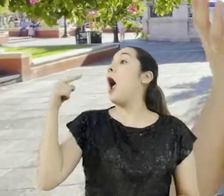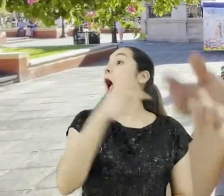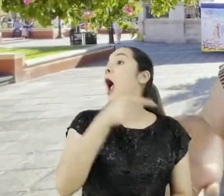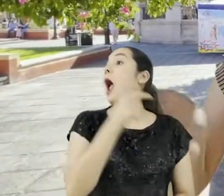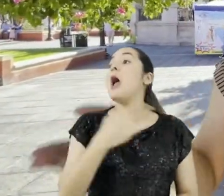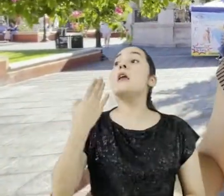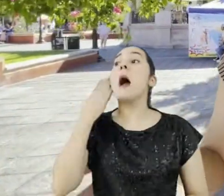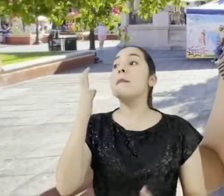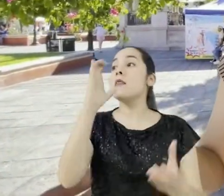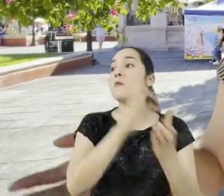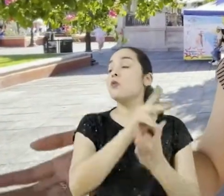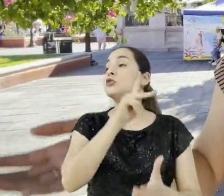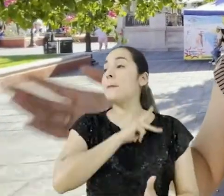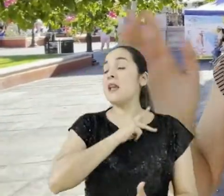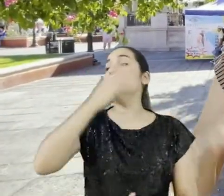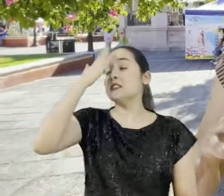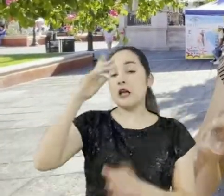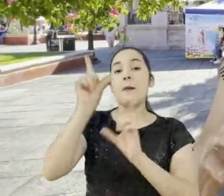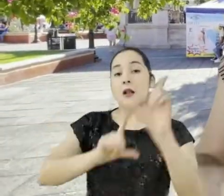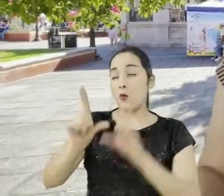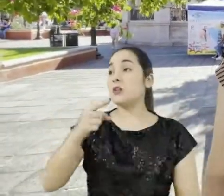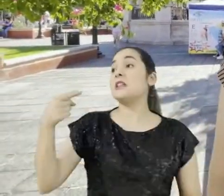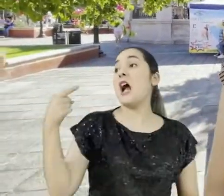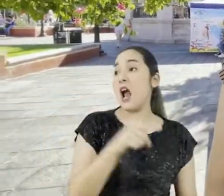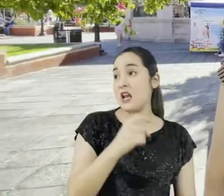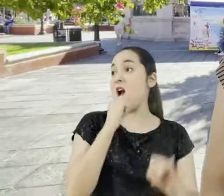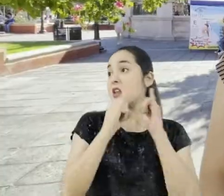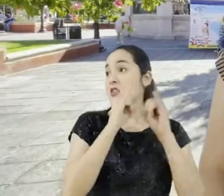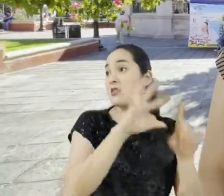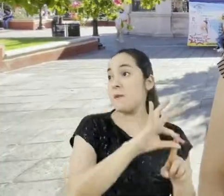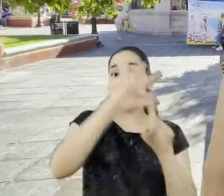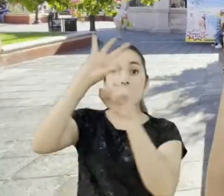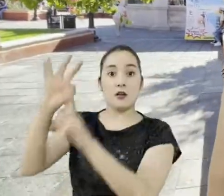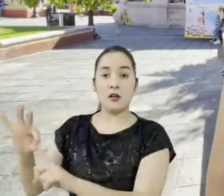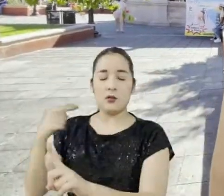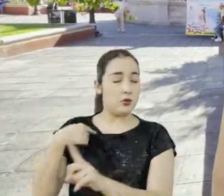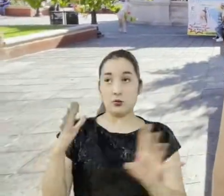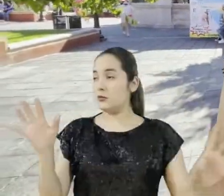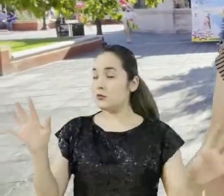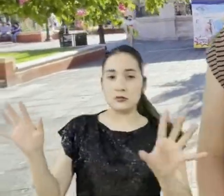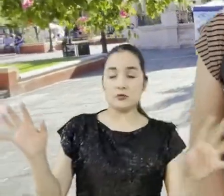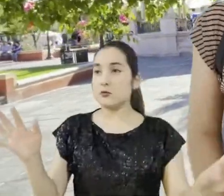resulta que era un señor adulto y un jovencito. ¡Qué amor! Sí.